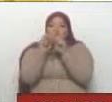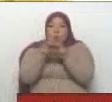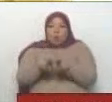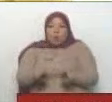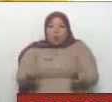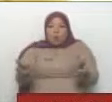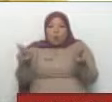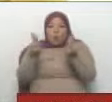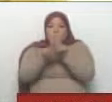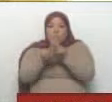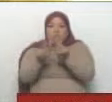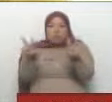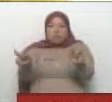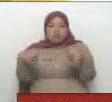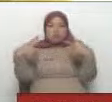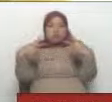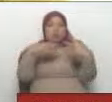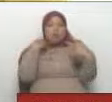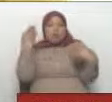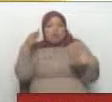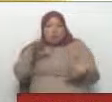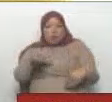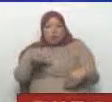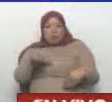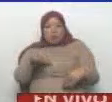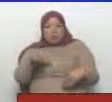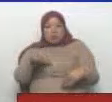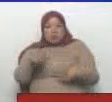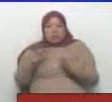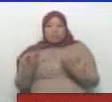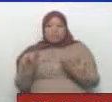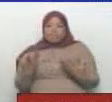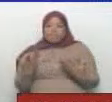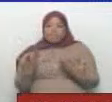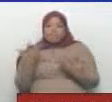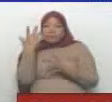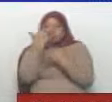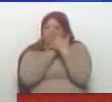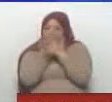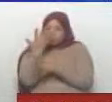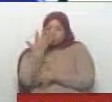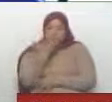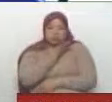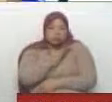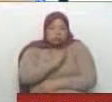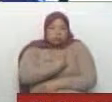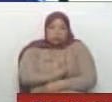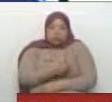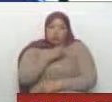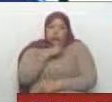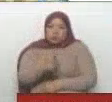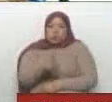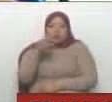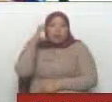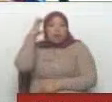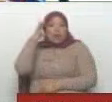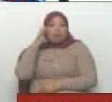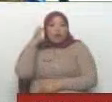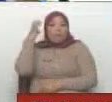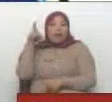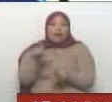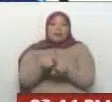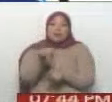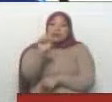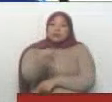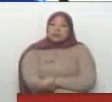a mirarse la cara con muertos? Ese es el viejo mundo. El viejo mundo de las guerras, de los colonialismos,